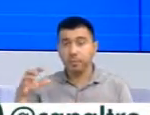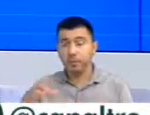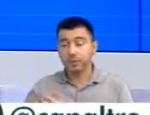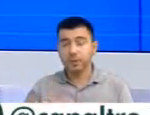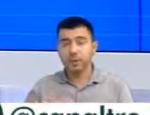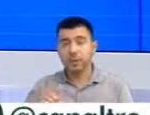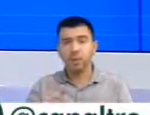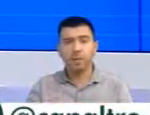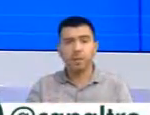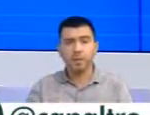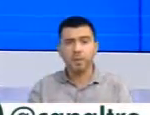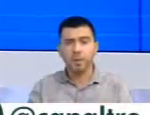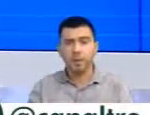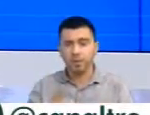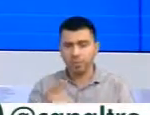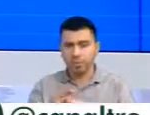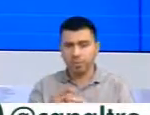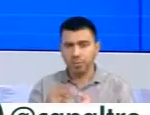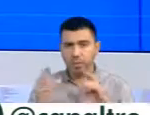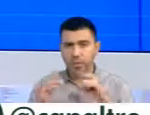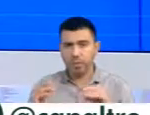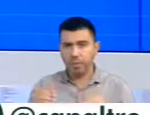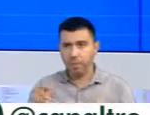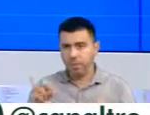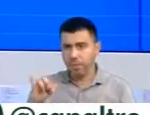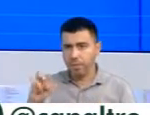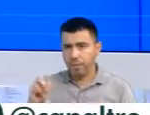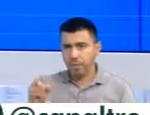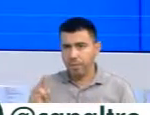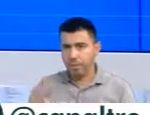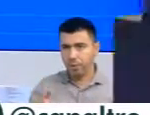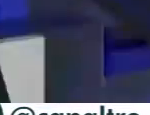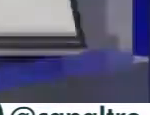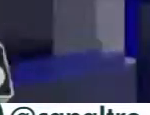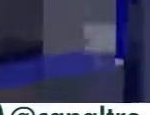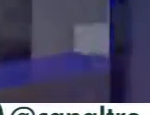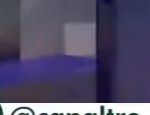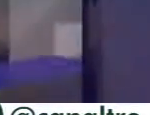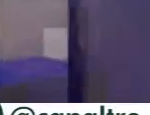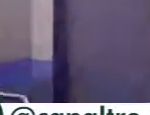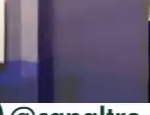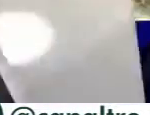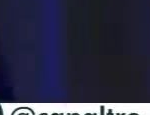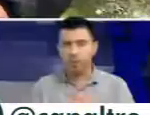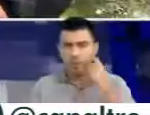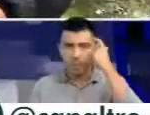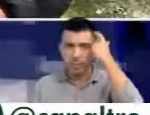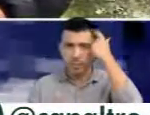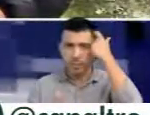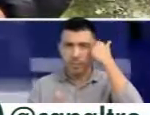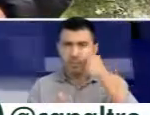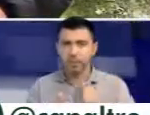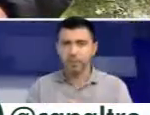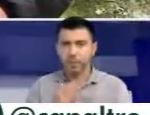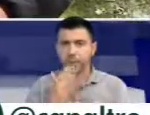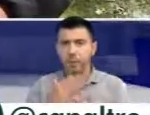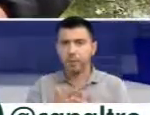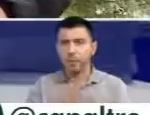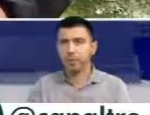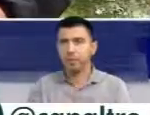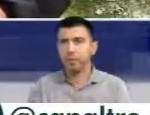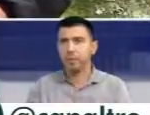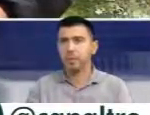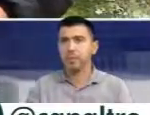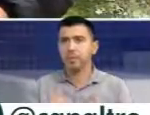pamplona desde este municipio dole xiomara niño con los detalles adelante gracias buenas tardes los